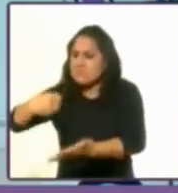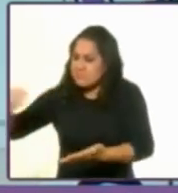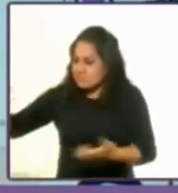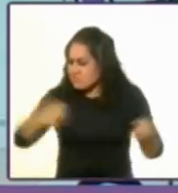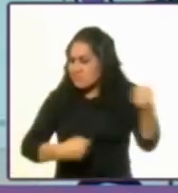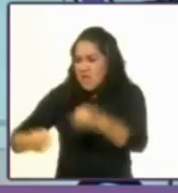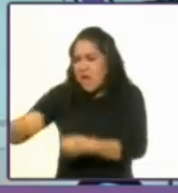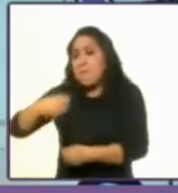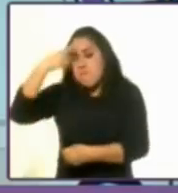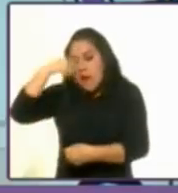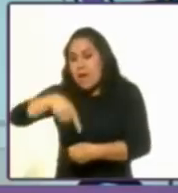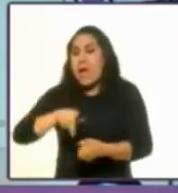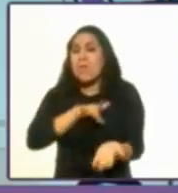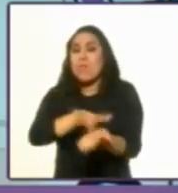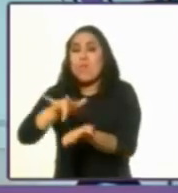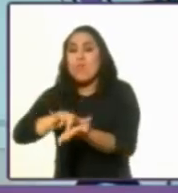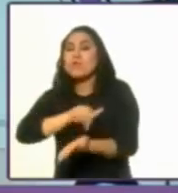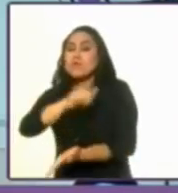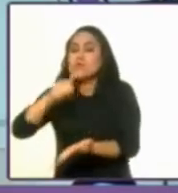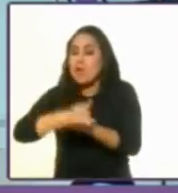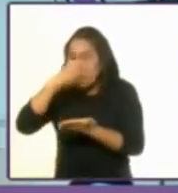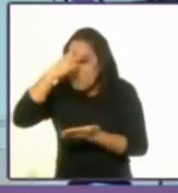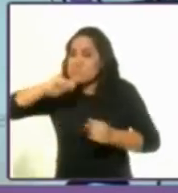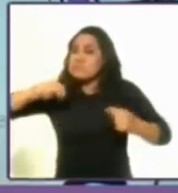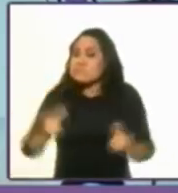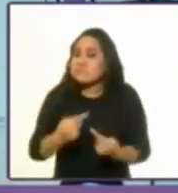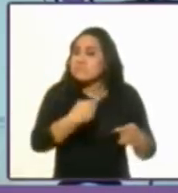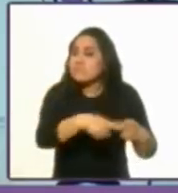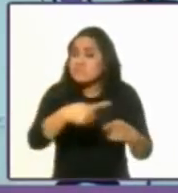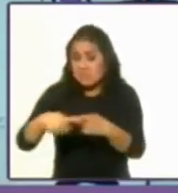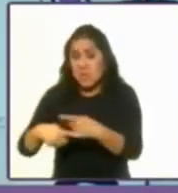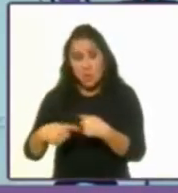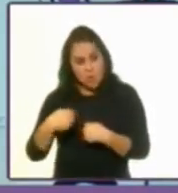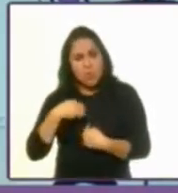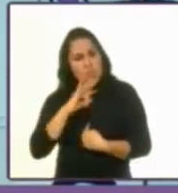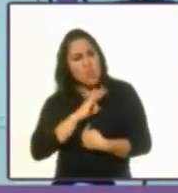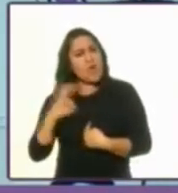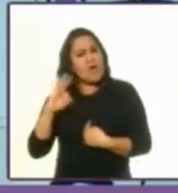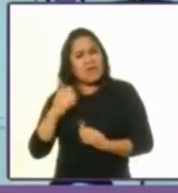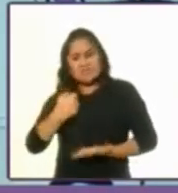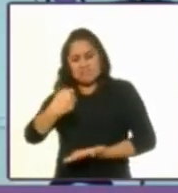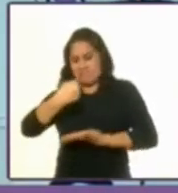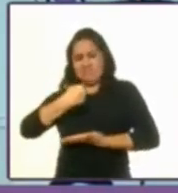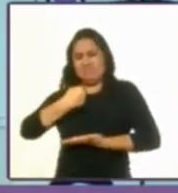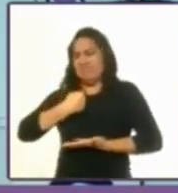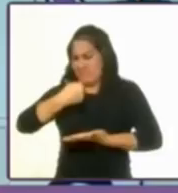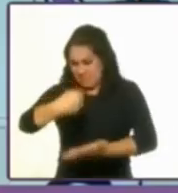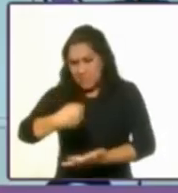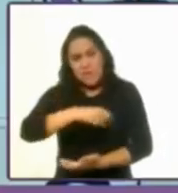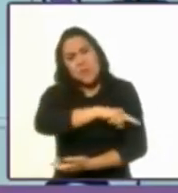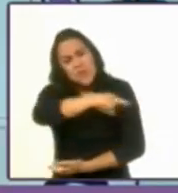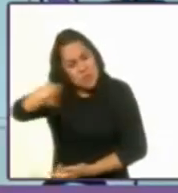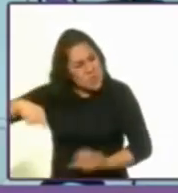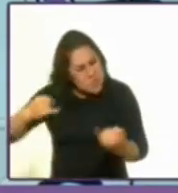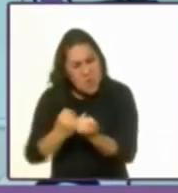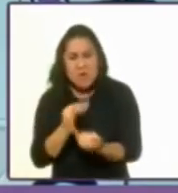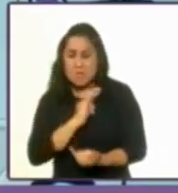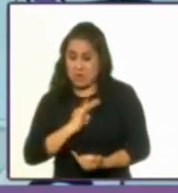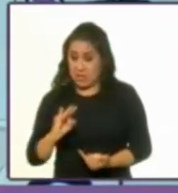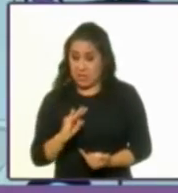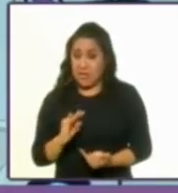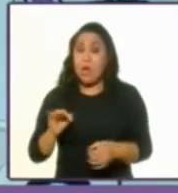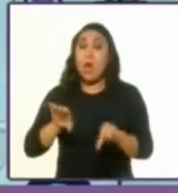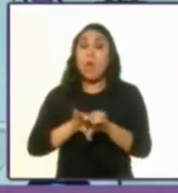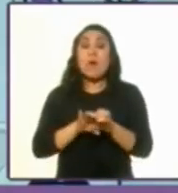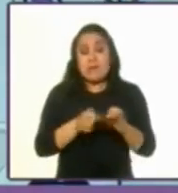que hay en la ciudad de mexico si yo puedo ustedes también pueden hacerlo no podemos seguir comprando